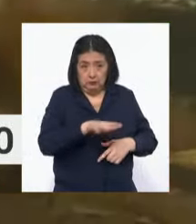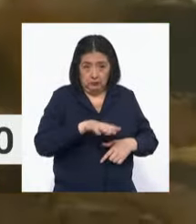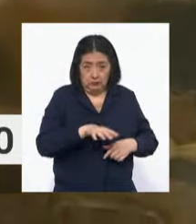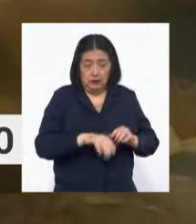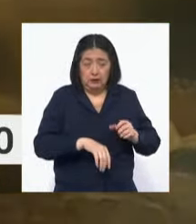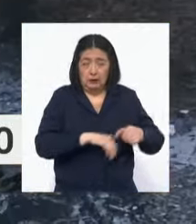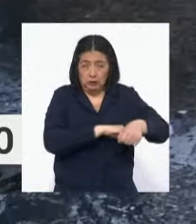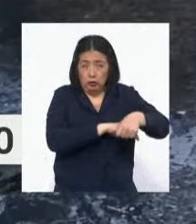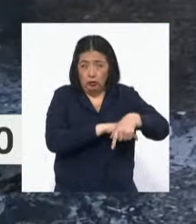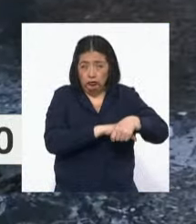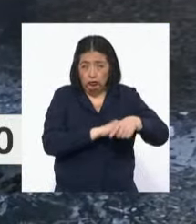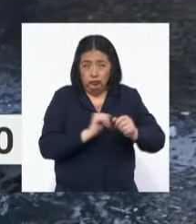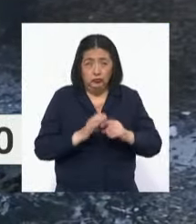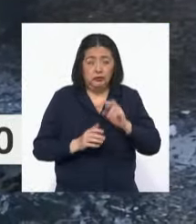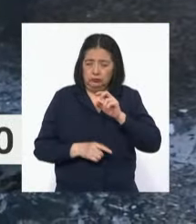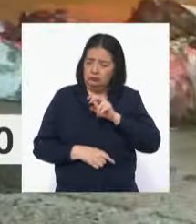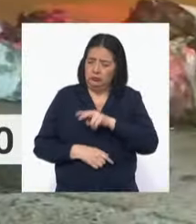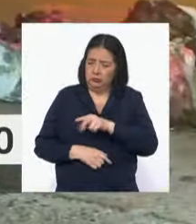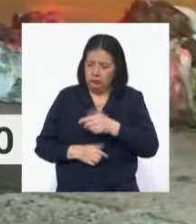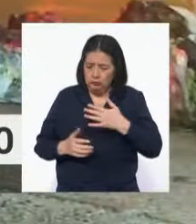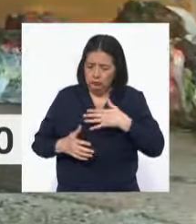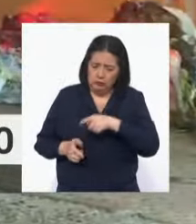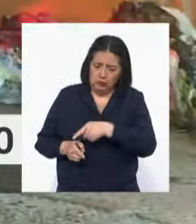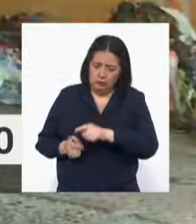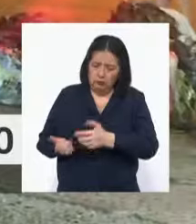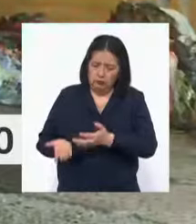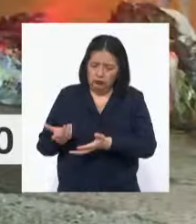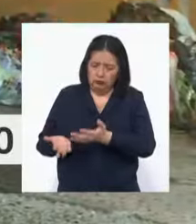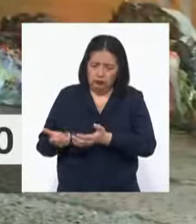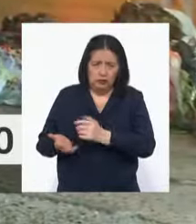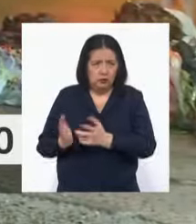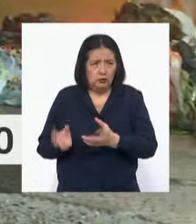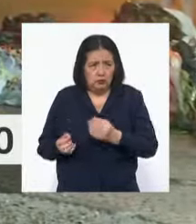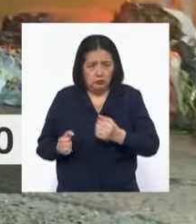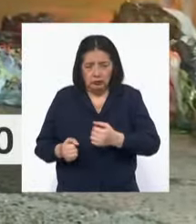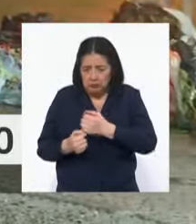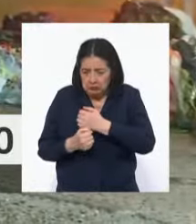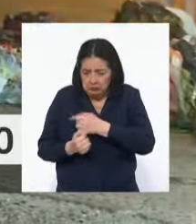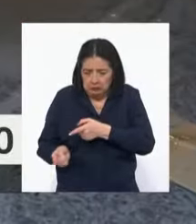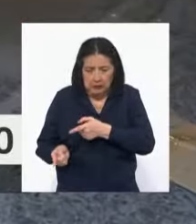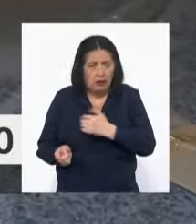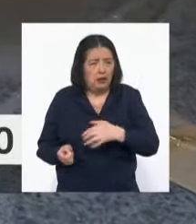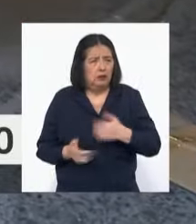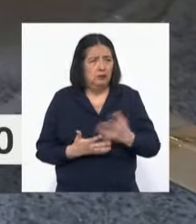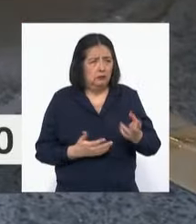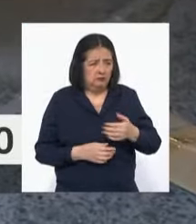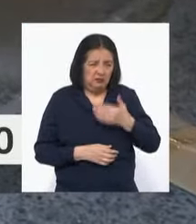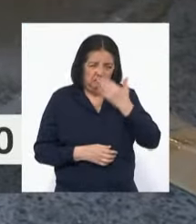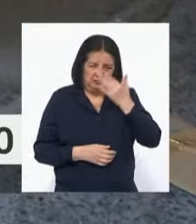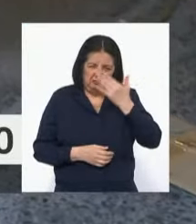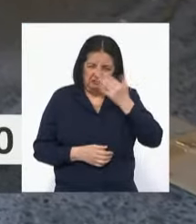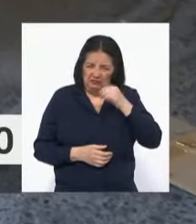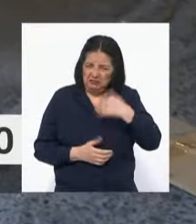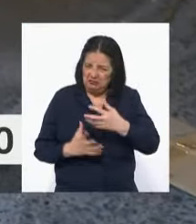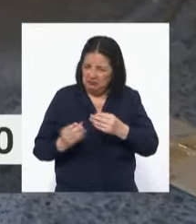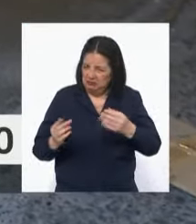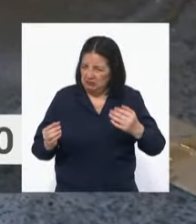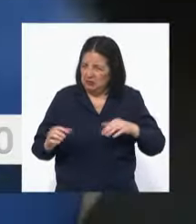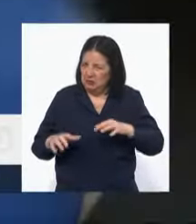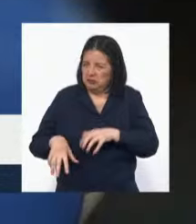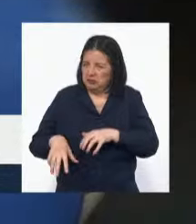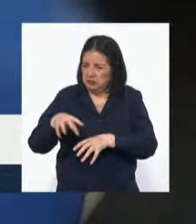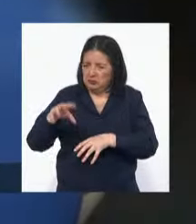de la noche reportaron la presencia del cuerpo calcinado en posición fetal tras ser alertados por el fétido olor y gran cantidad de